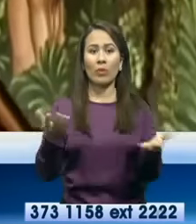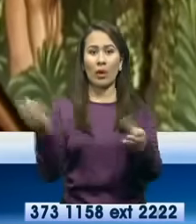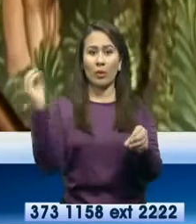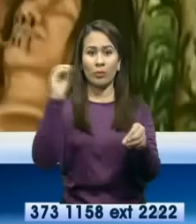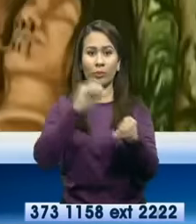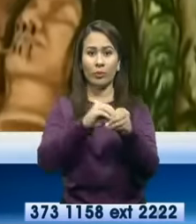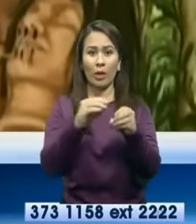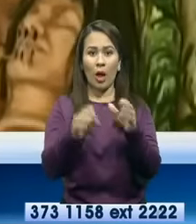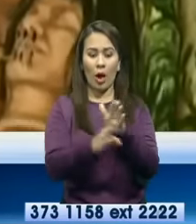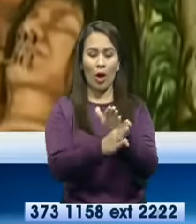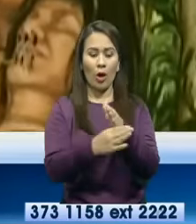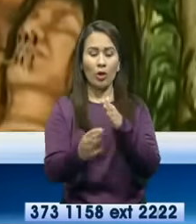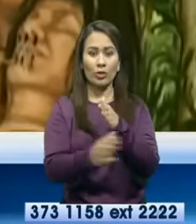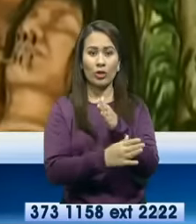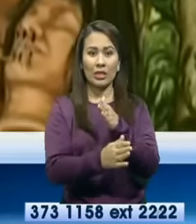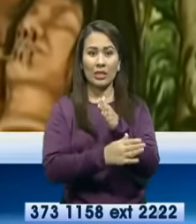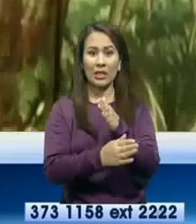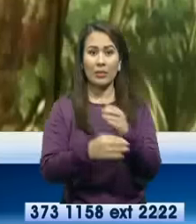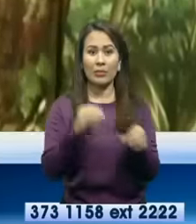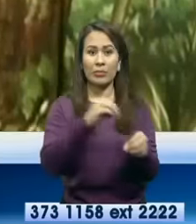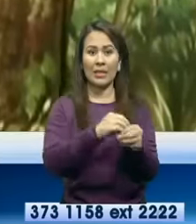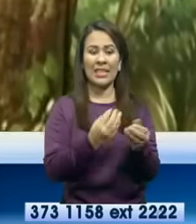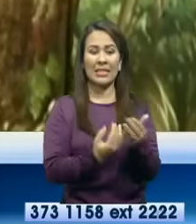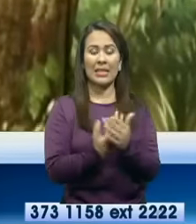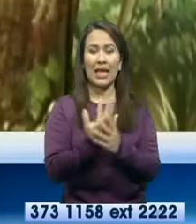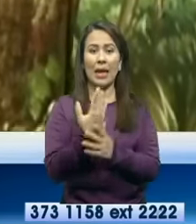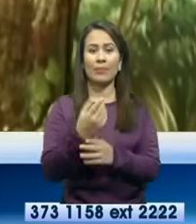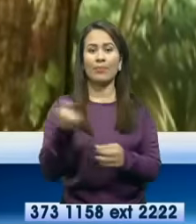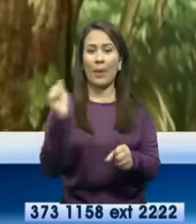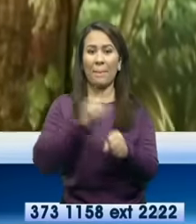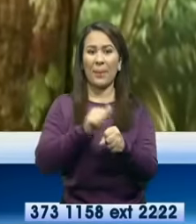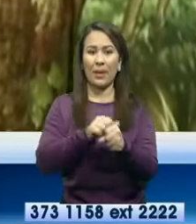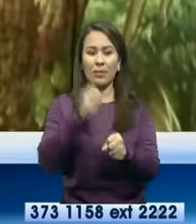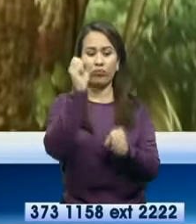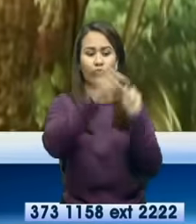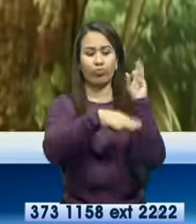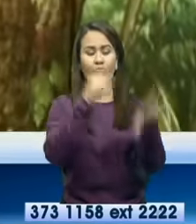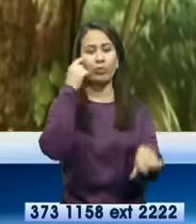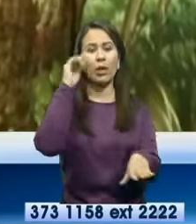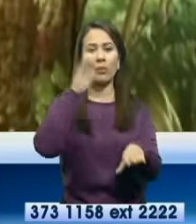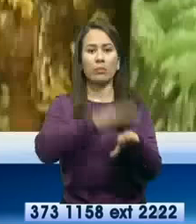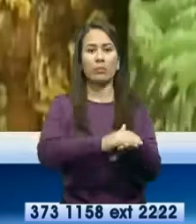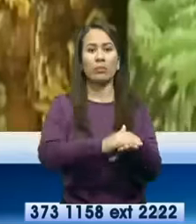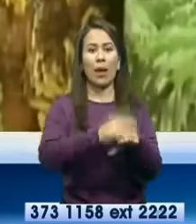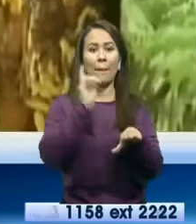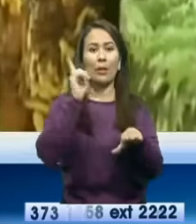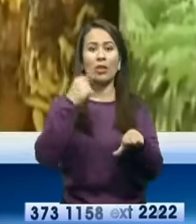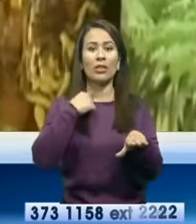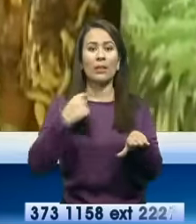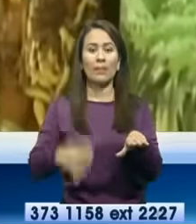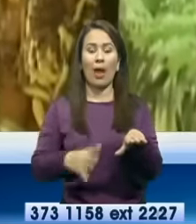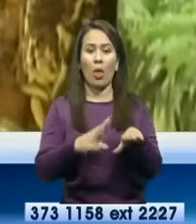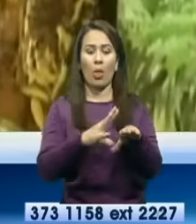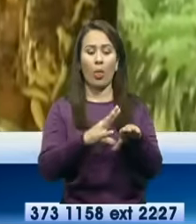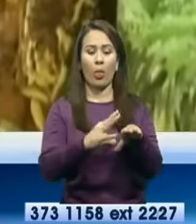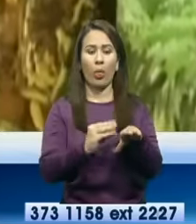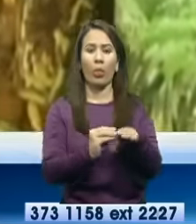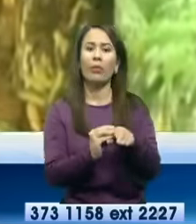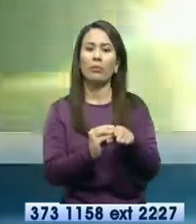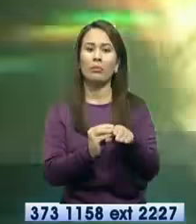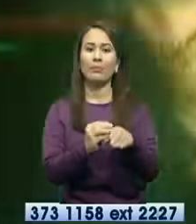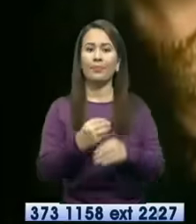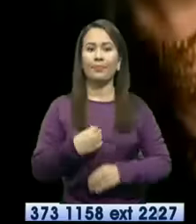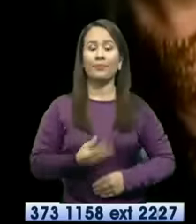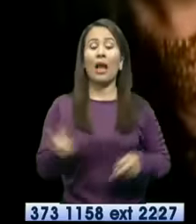de cocina con hierbas que aún se desconocen. Le colocaban piedras para no perder los rasgos de la víctima y la disminuían. Al final